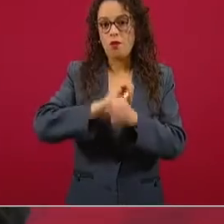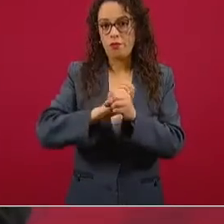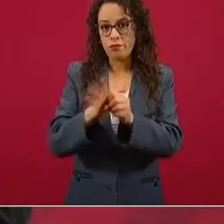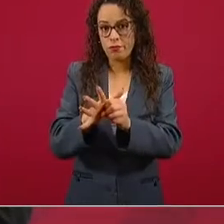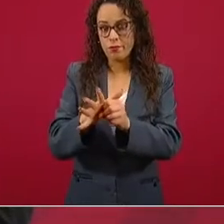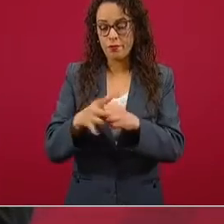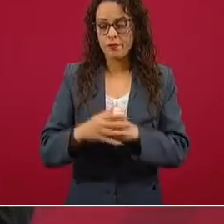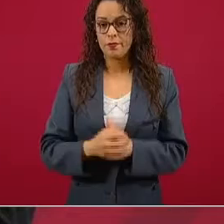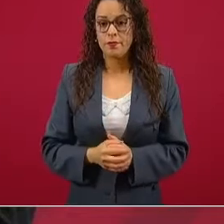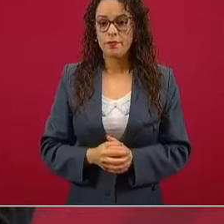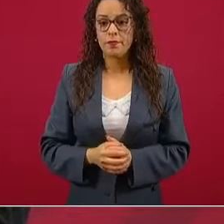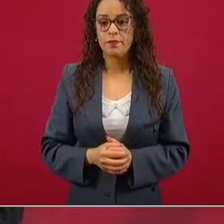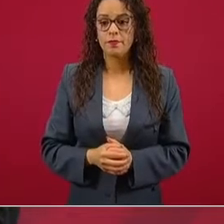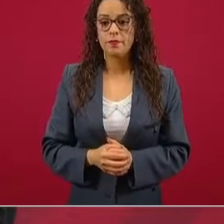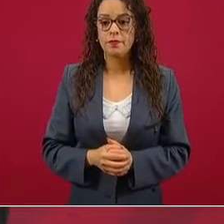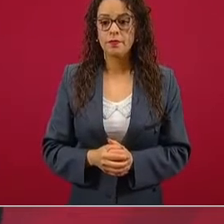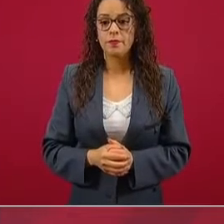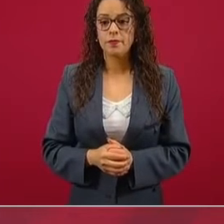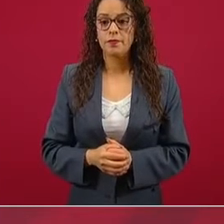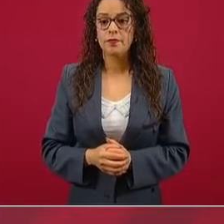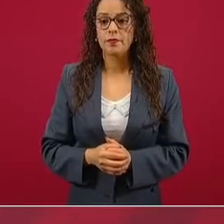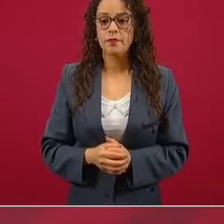se hizo un esfuerzo